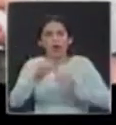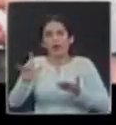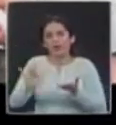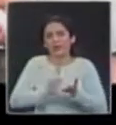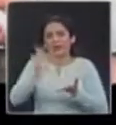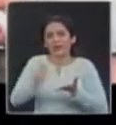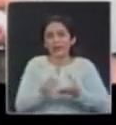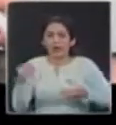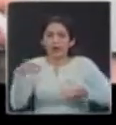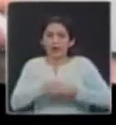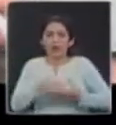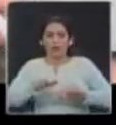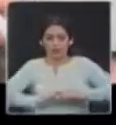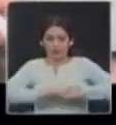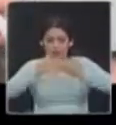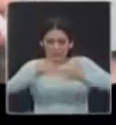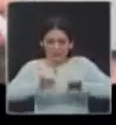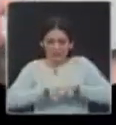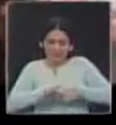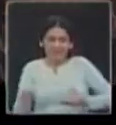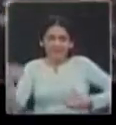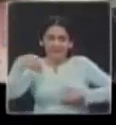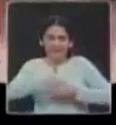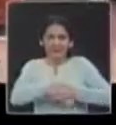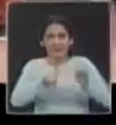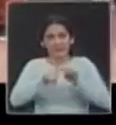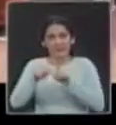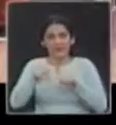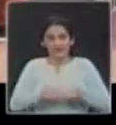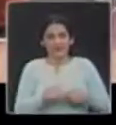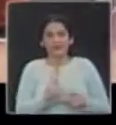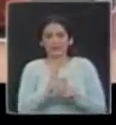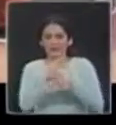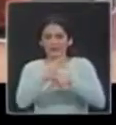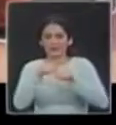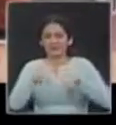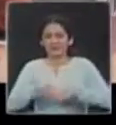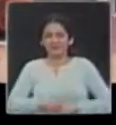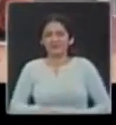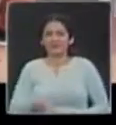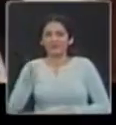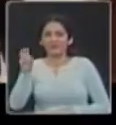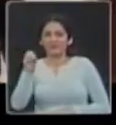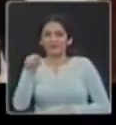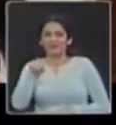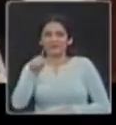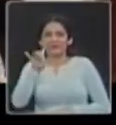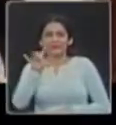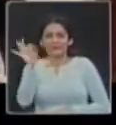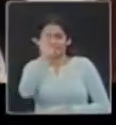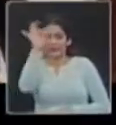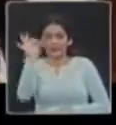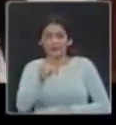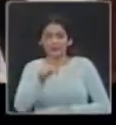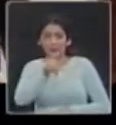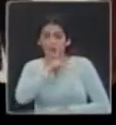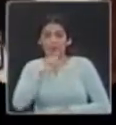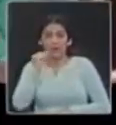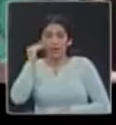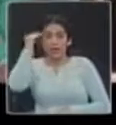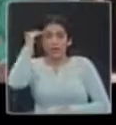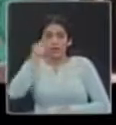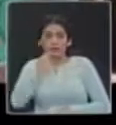la computadora, ese tipo de accesorios también. Un 20,8% de la población adulta afirmó haber